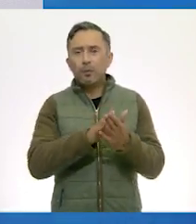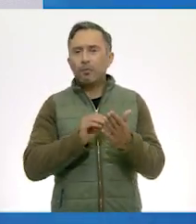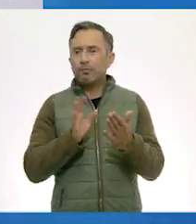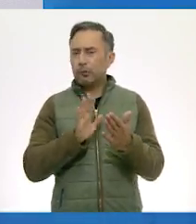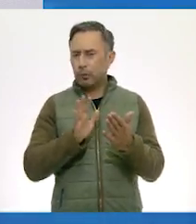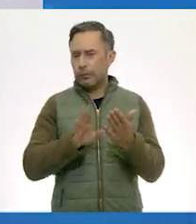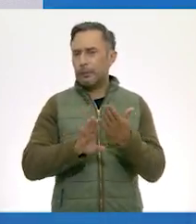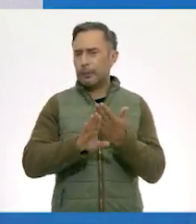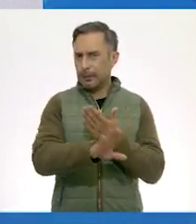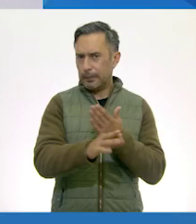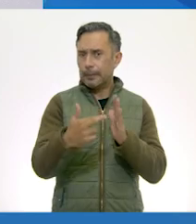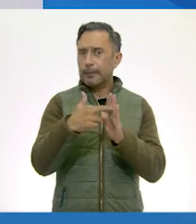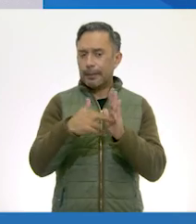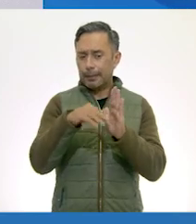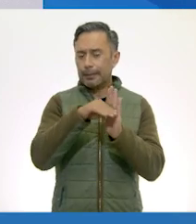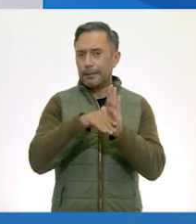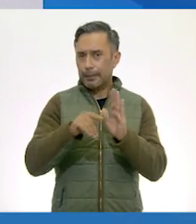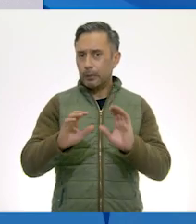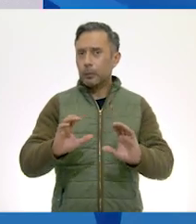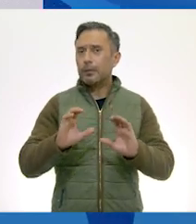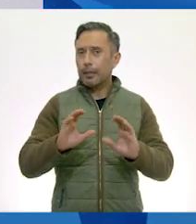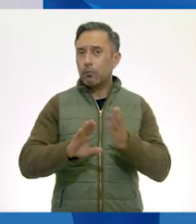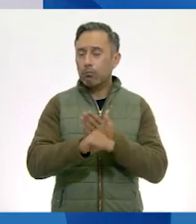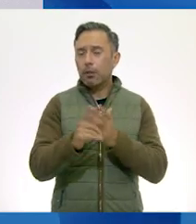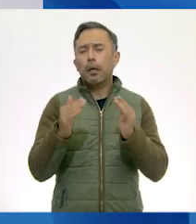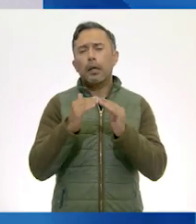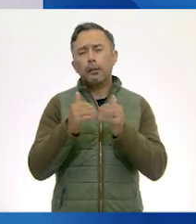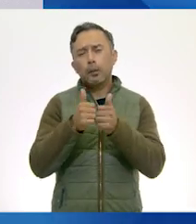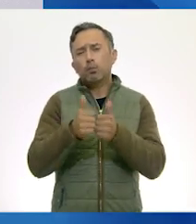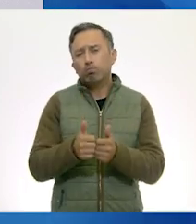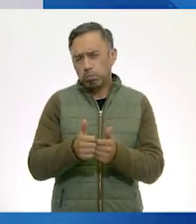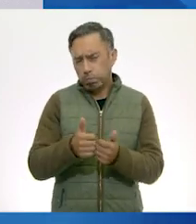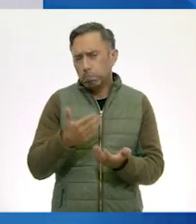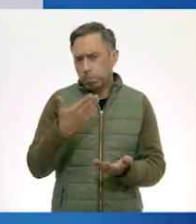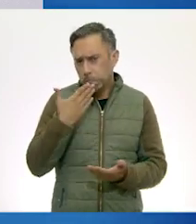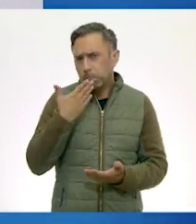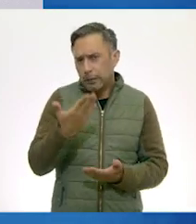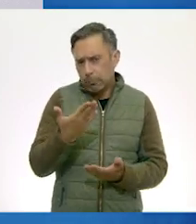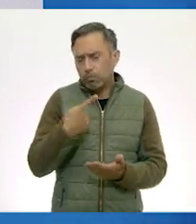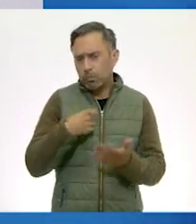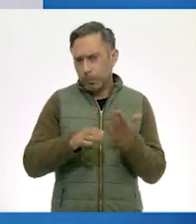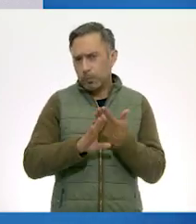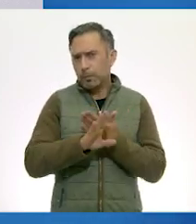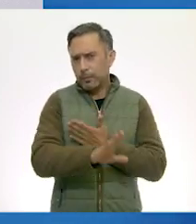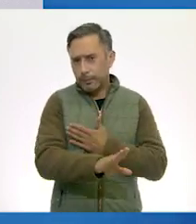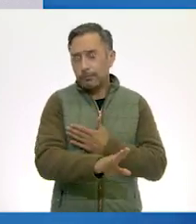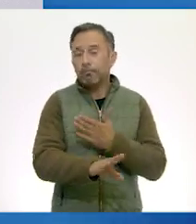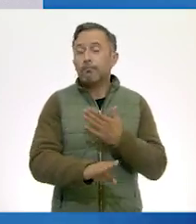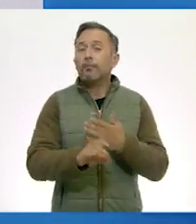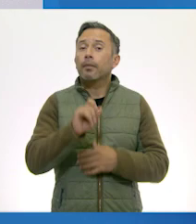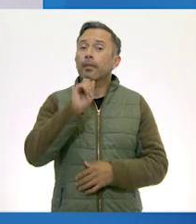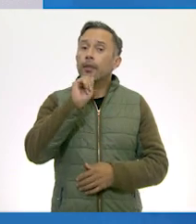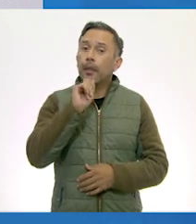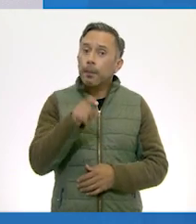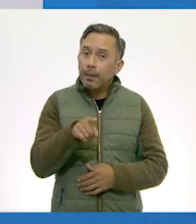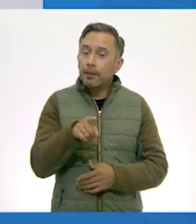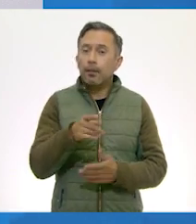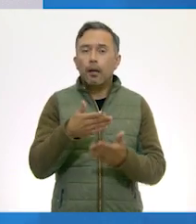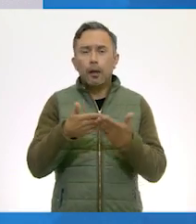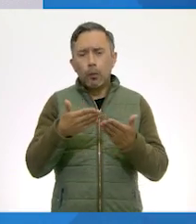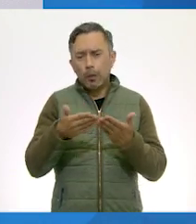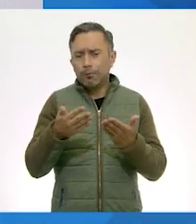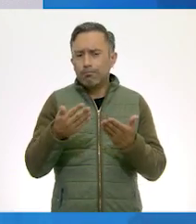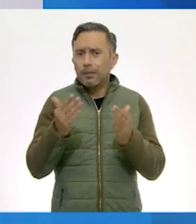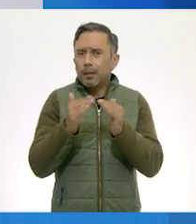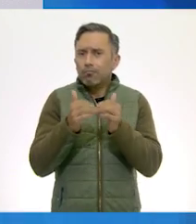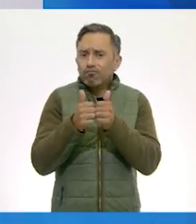contagiarnos. Estar en casa es una de ellas, pero además también es un muy buen momento para estar cerca de la